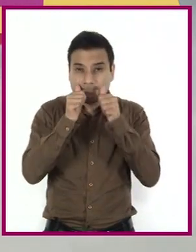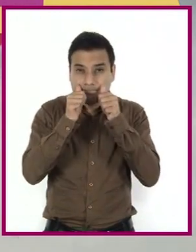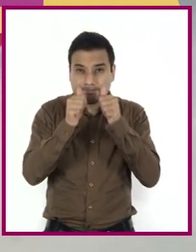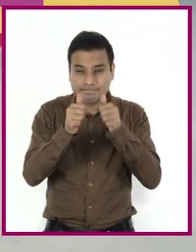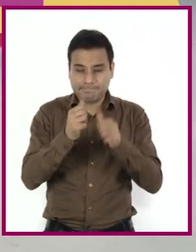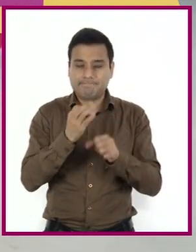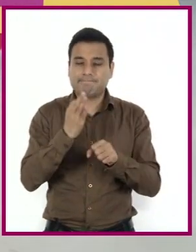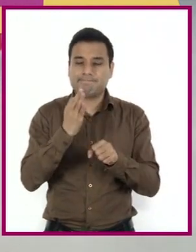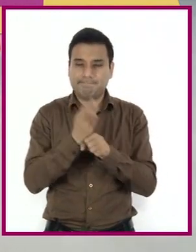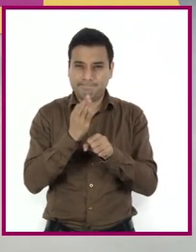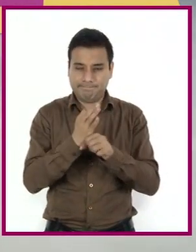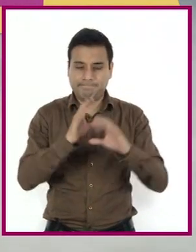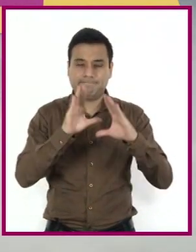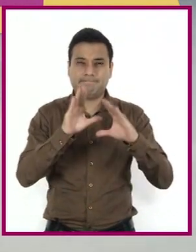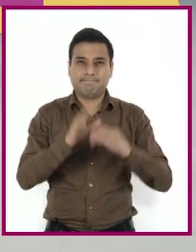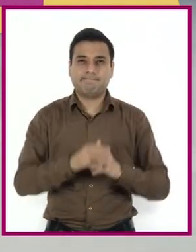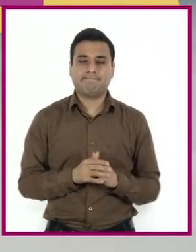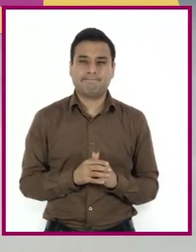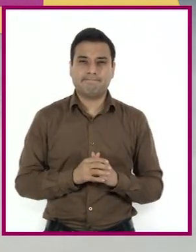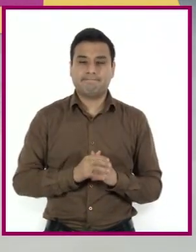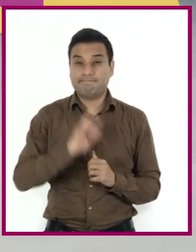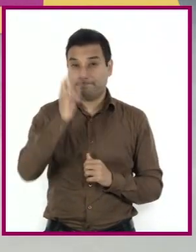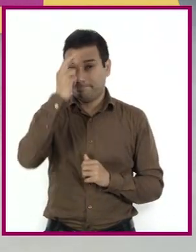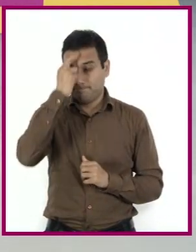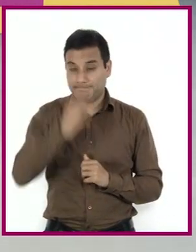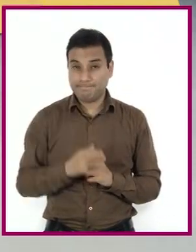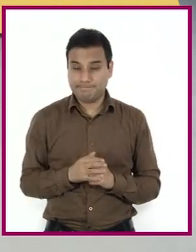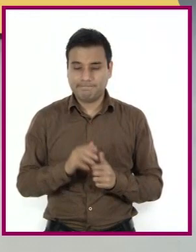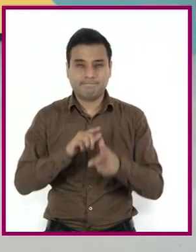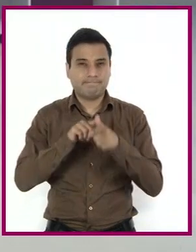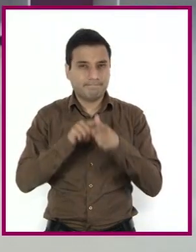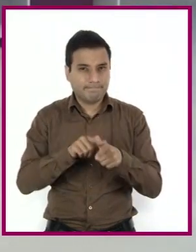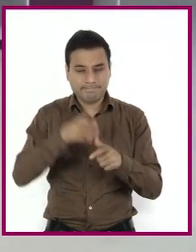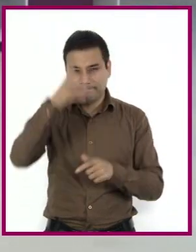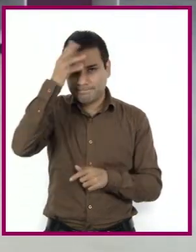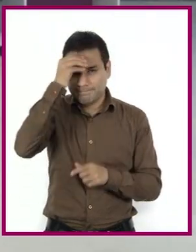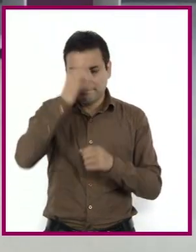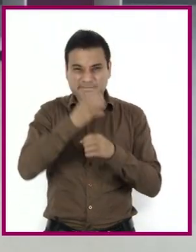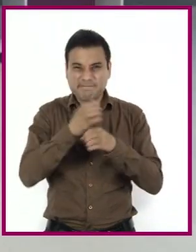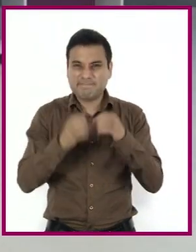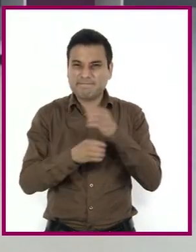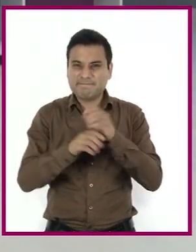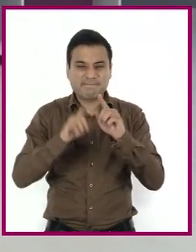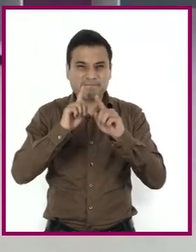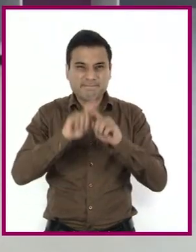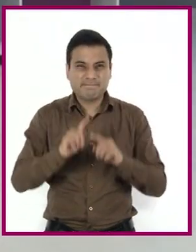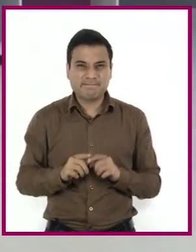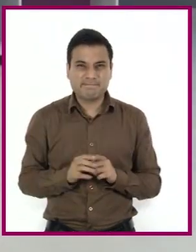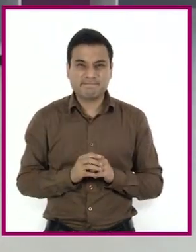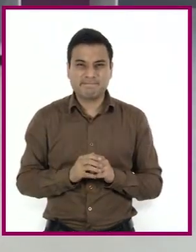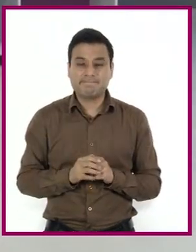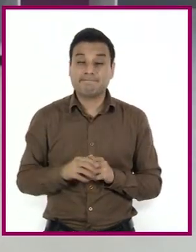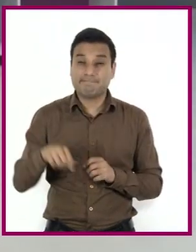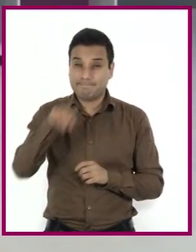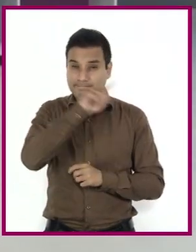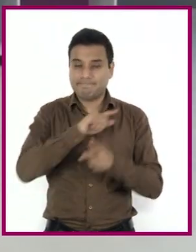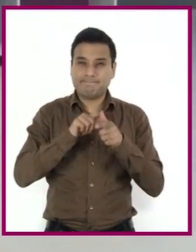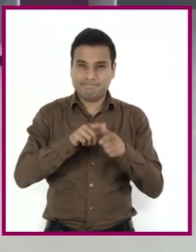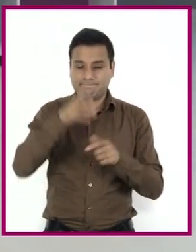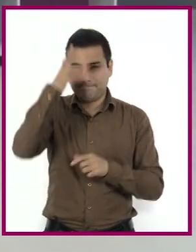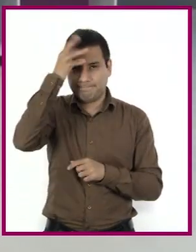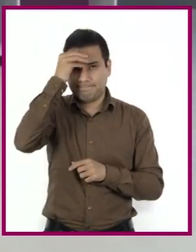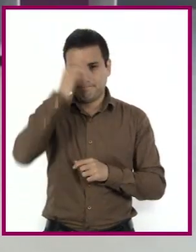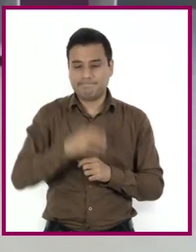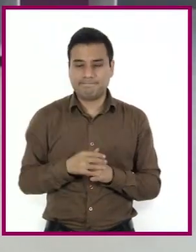en su aprendizaje y recuerden que seguimos explorando y descubriendo en Aprende en Casa. Continuemos aprendiendo y